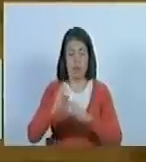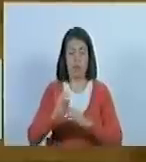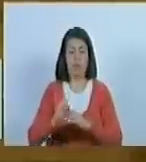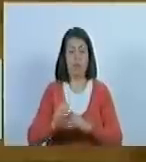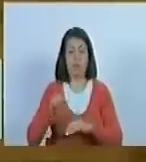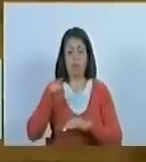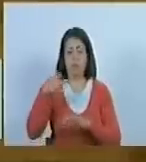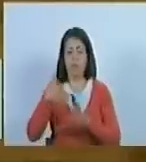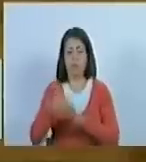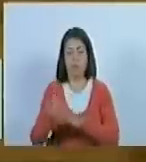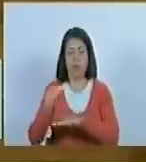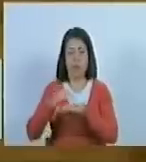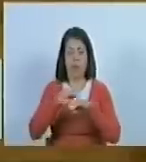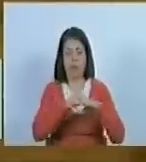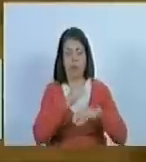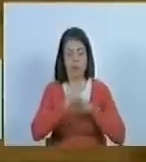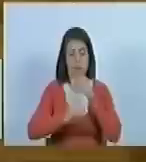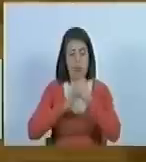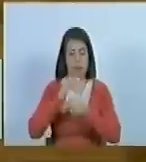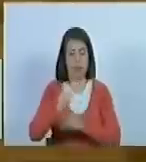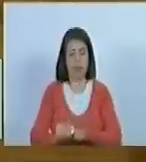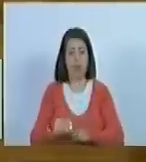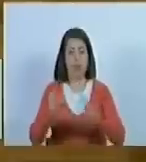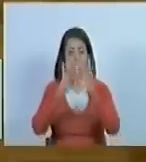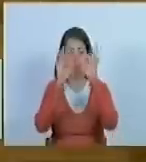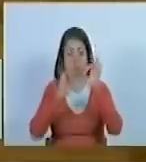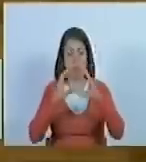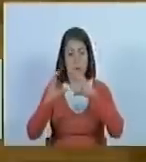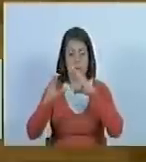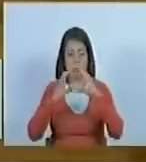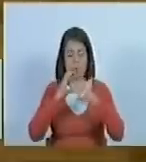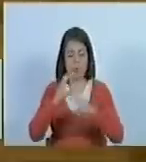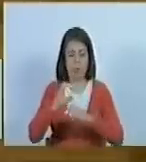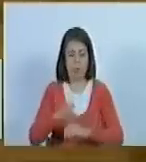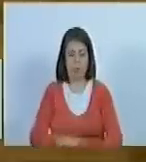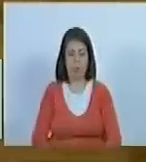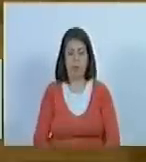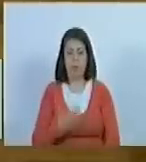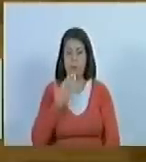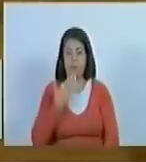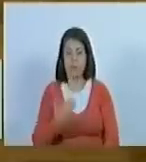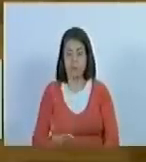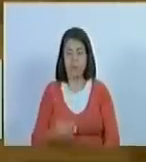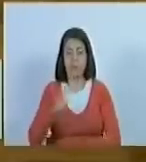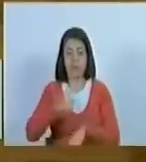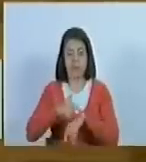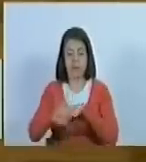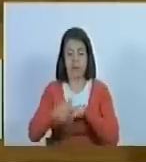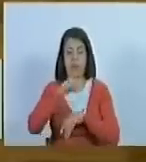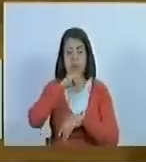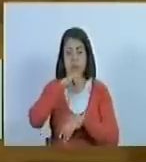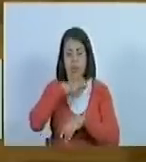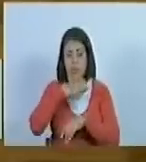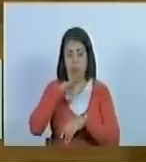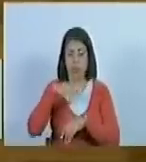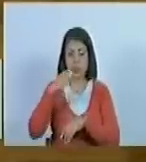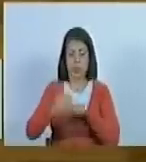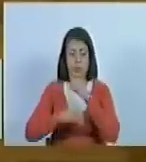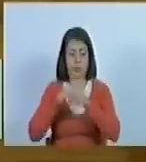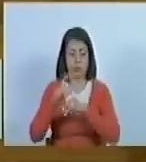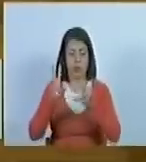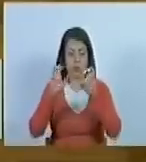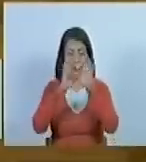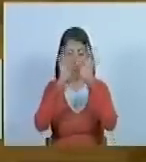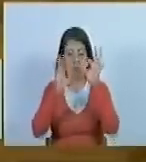insurgente, que nos convoca a construir formas de comunicación que exigen estos tiempos históricos cuando se establecen